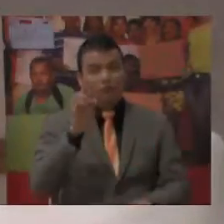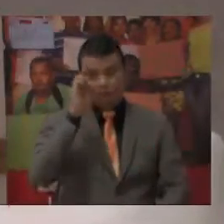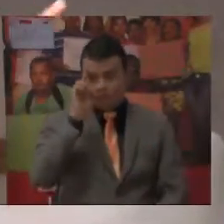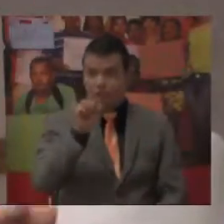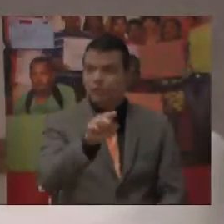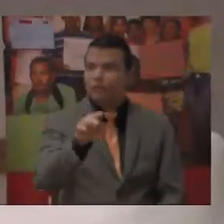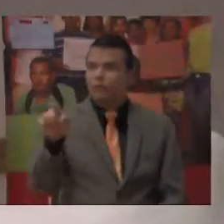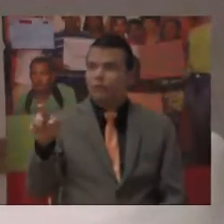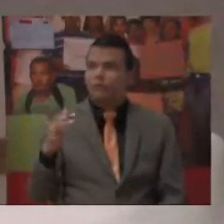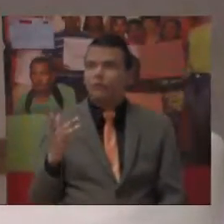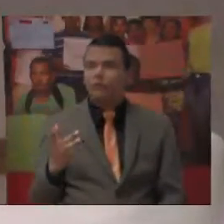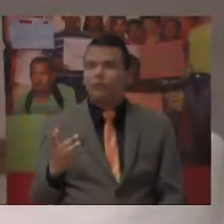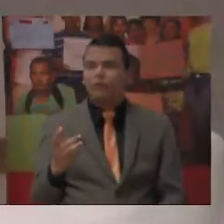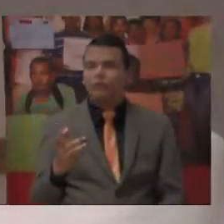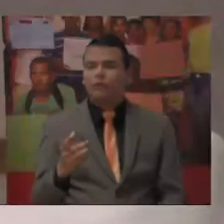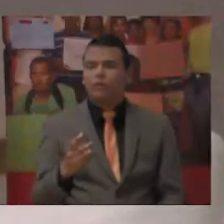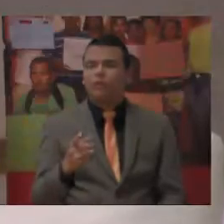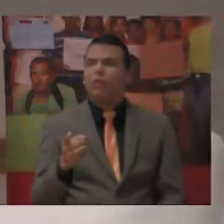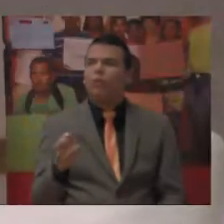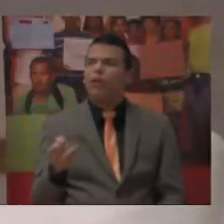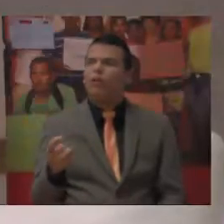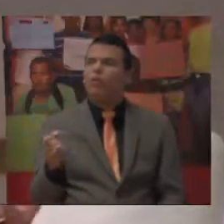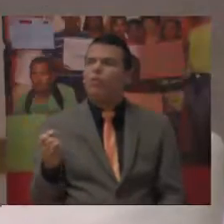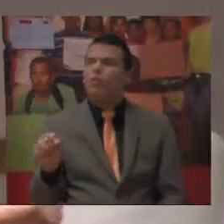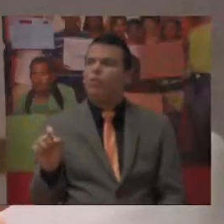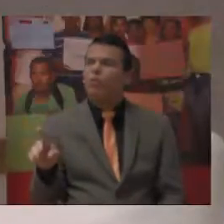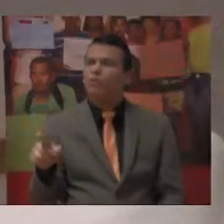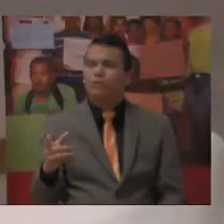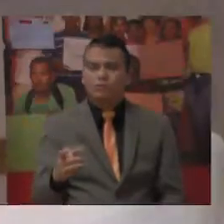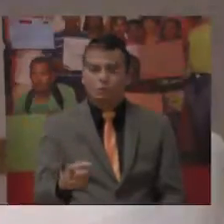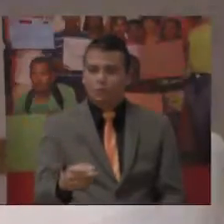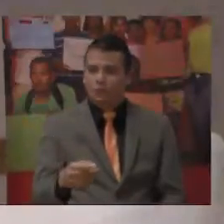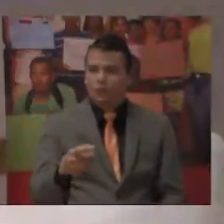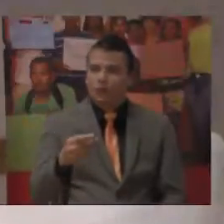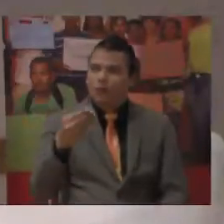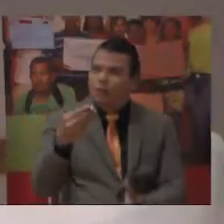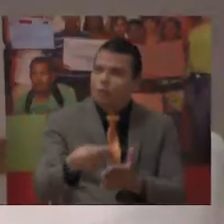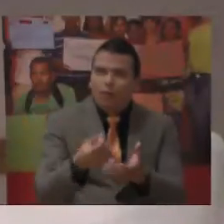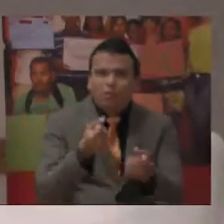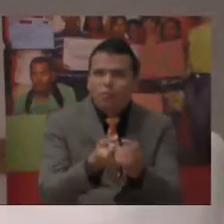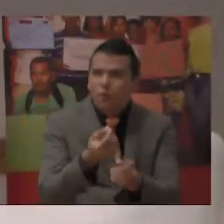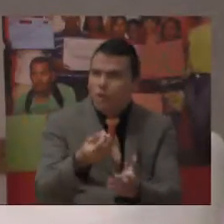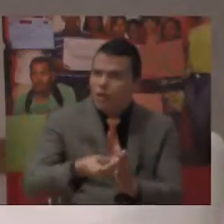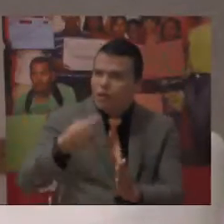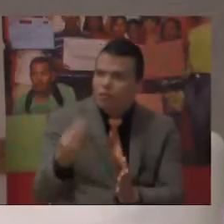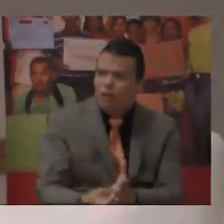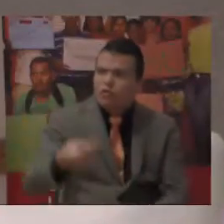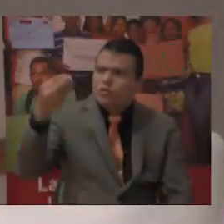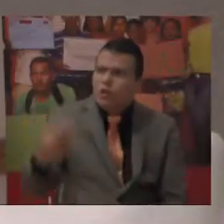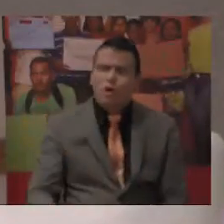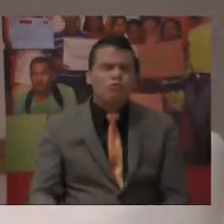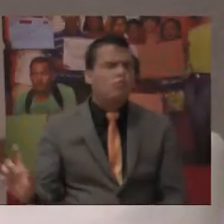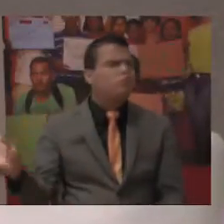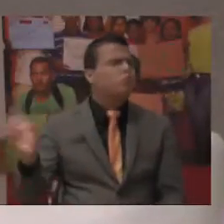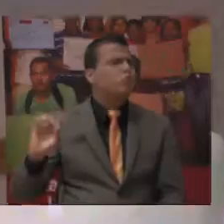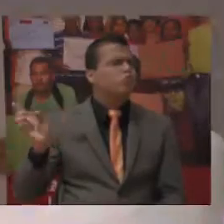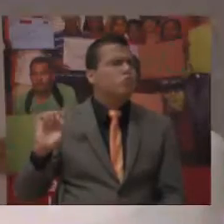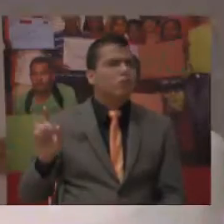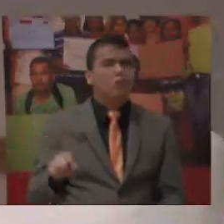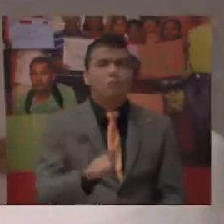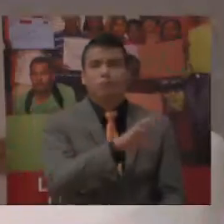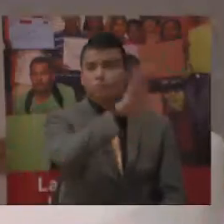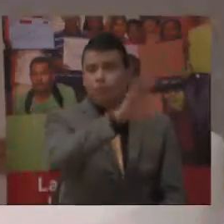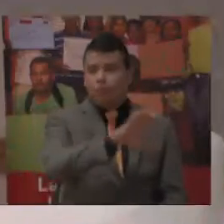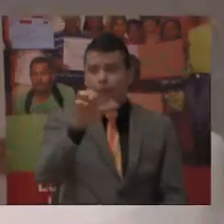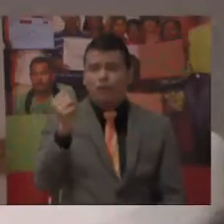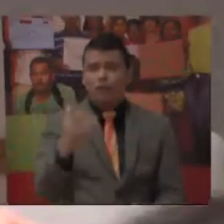ni cuánto vale el whisky, cuánto vale la langosta, sino por qué tan cara la propina y no damos propina. En los países desarrollados a la gente que